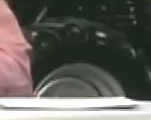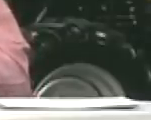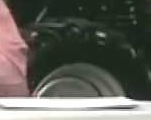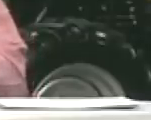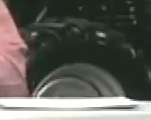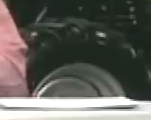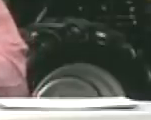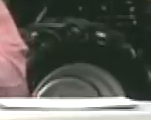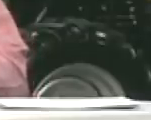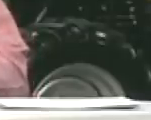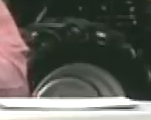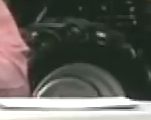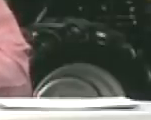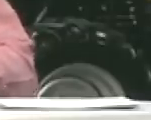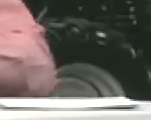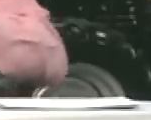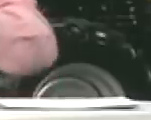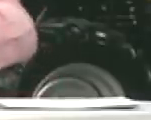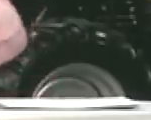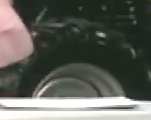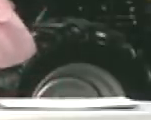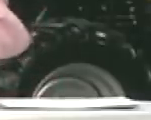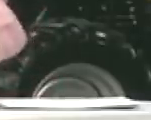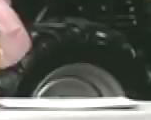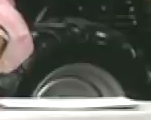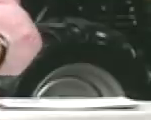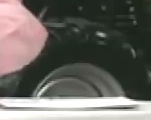conversando con el secretario general de la OPEP.